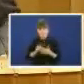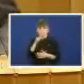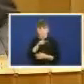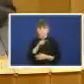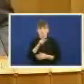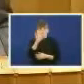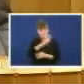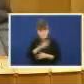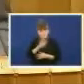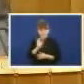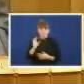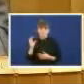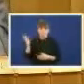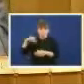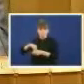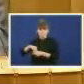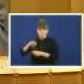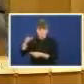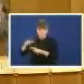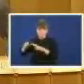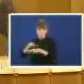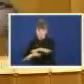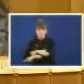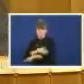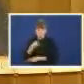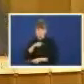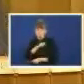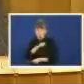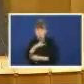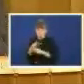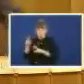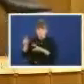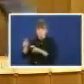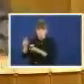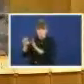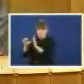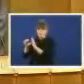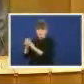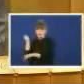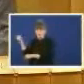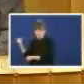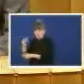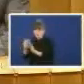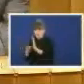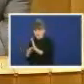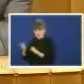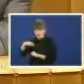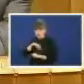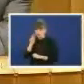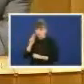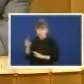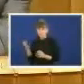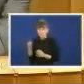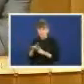posición política no Estado español coa forza da lei dos seus novos estatutos non se me llamo resignados a xestionar unha